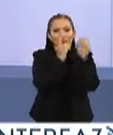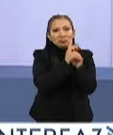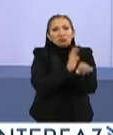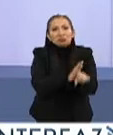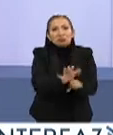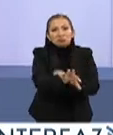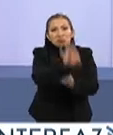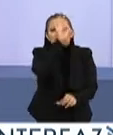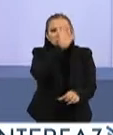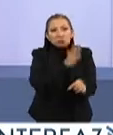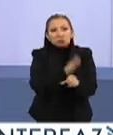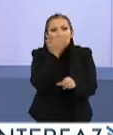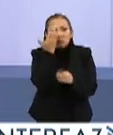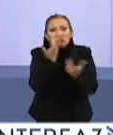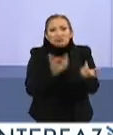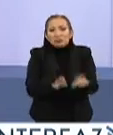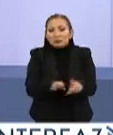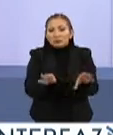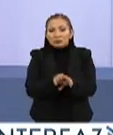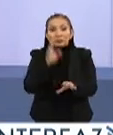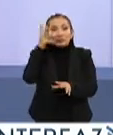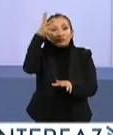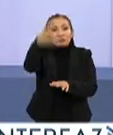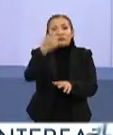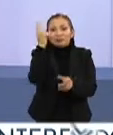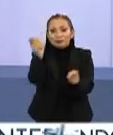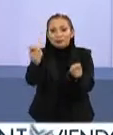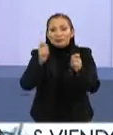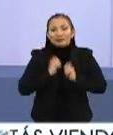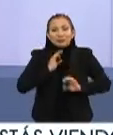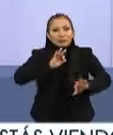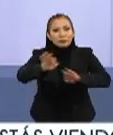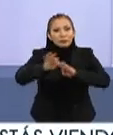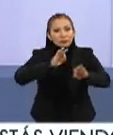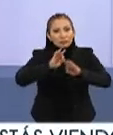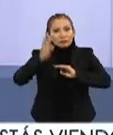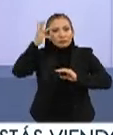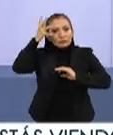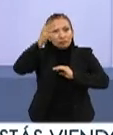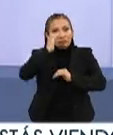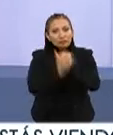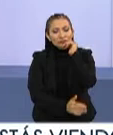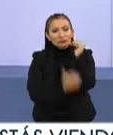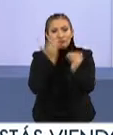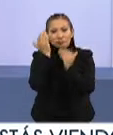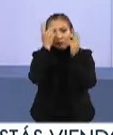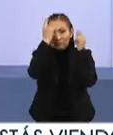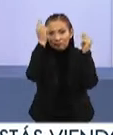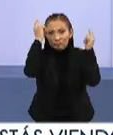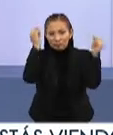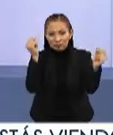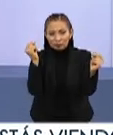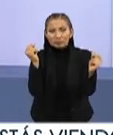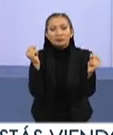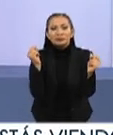carrera. ¿Qué estudiar? Y por supuesto qué posibilidades van a tener de encontrar